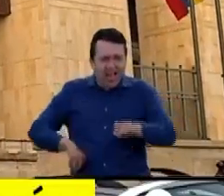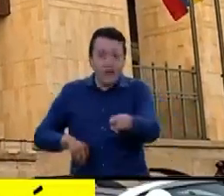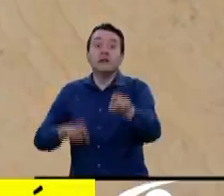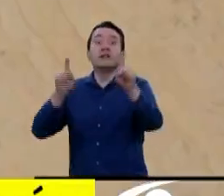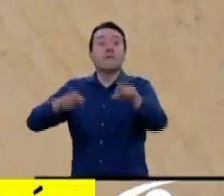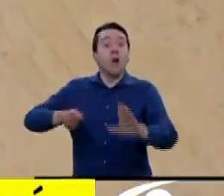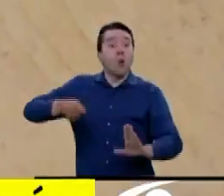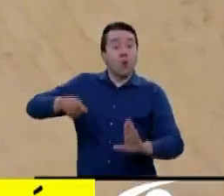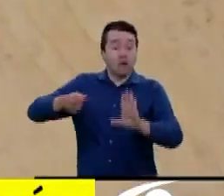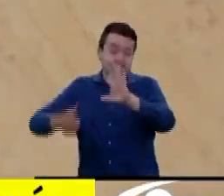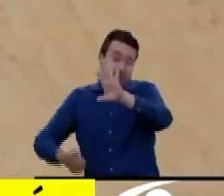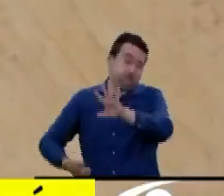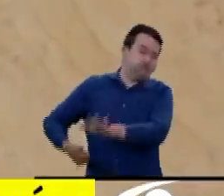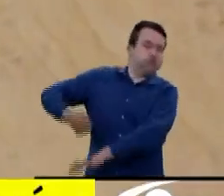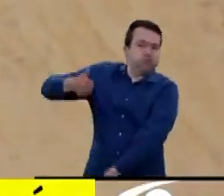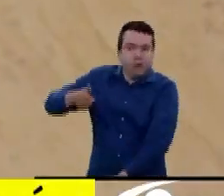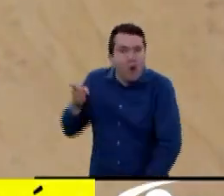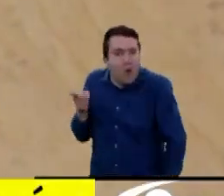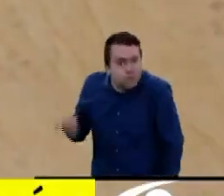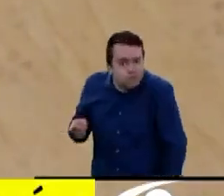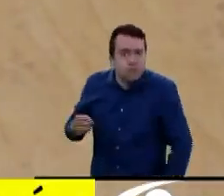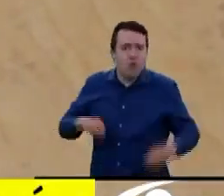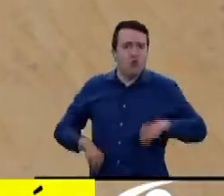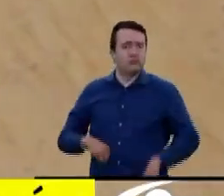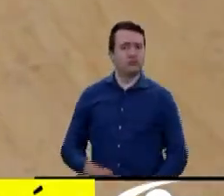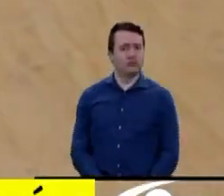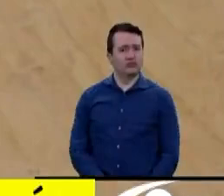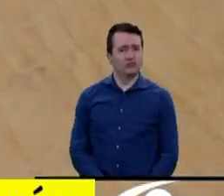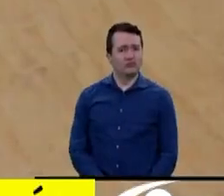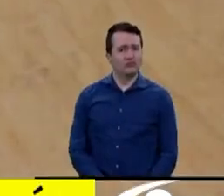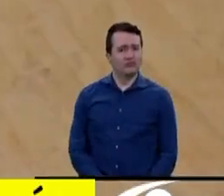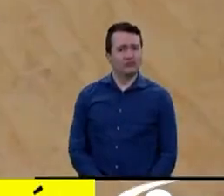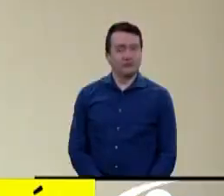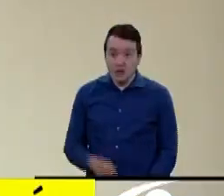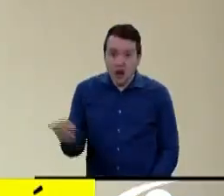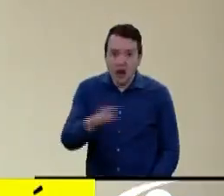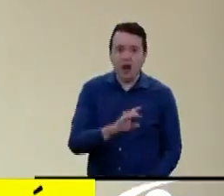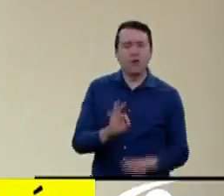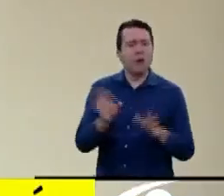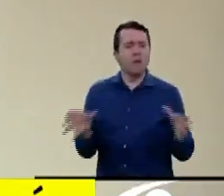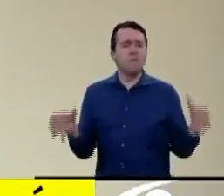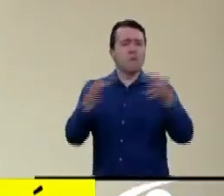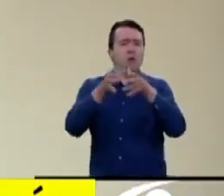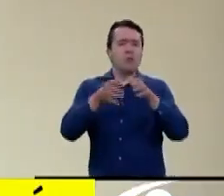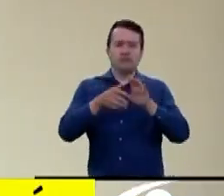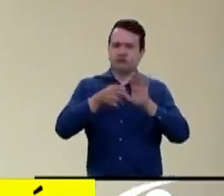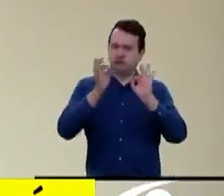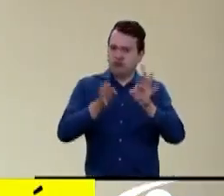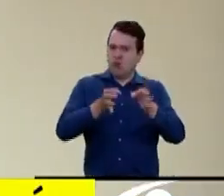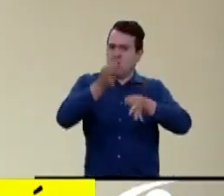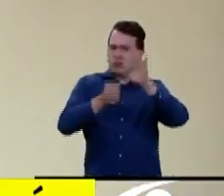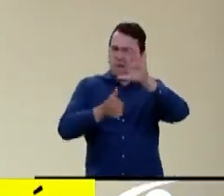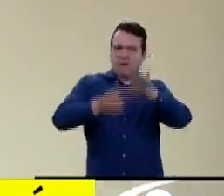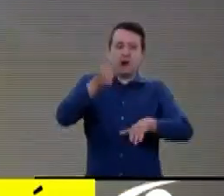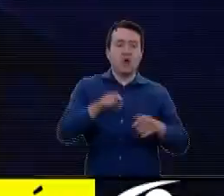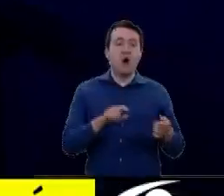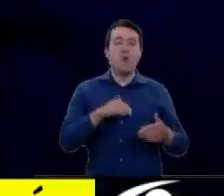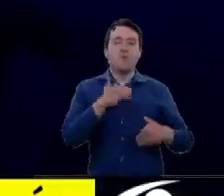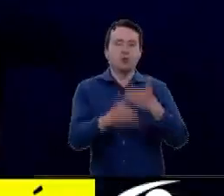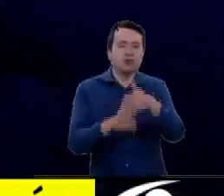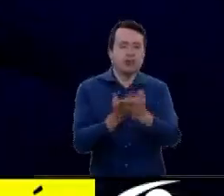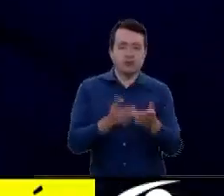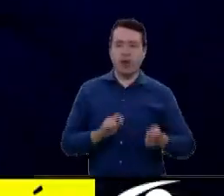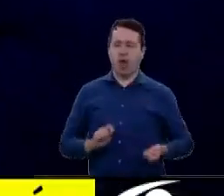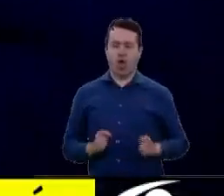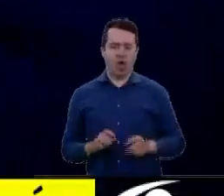varios poderosos magistrados de la Corte Suprema de Justicia que torcían nada más y nada menos que procesos. Nunca